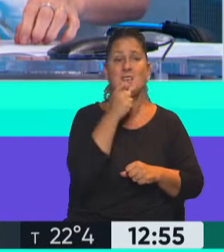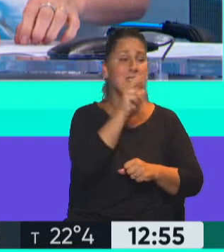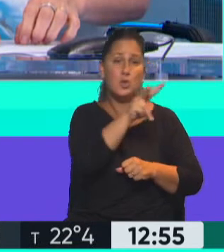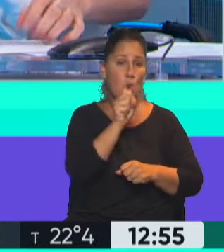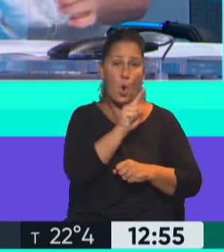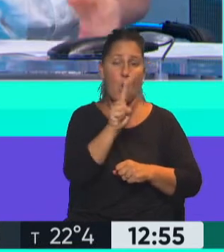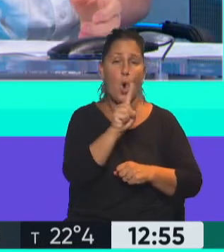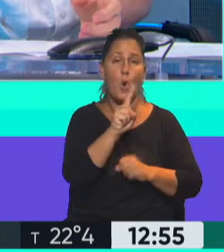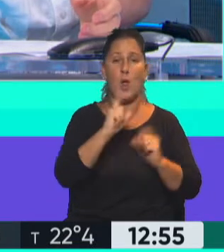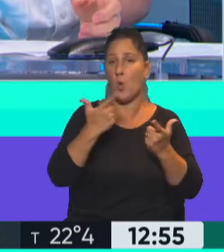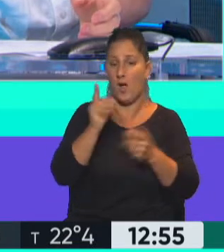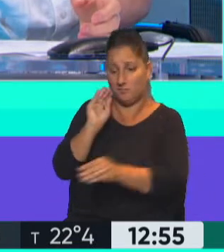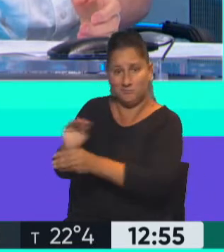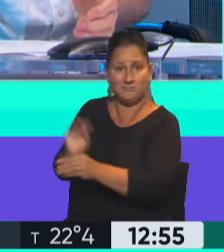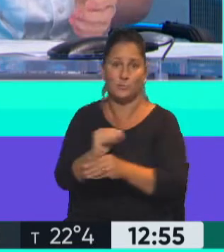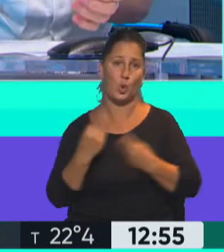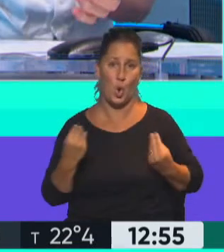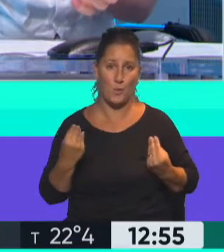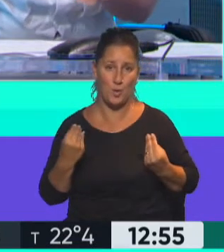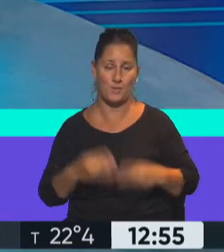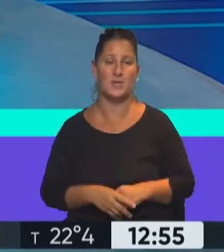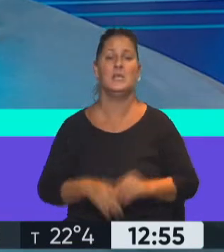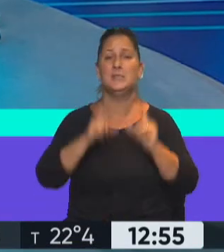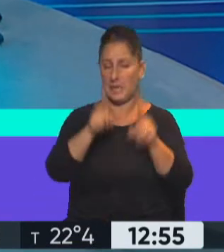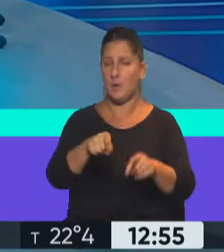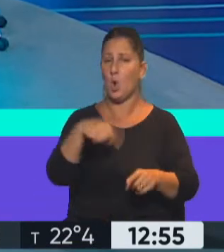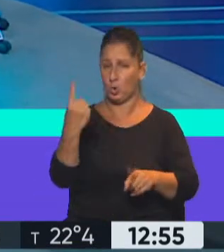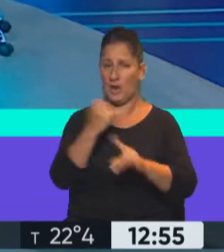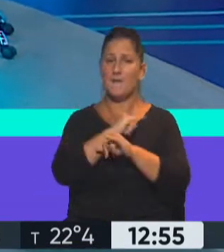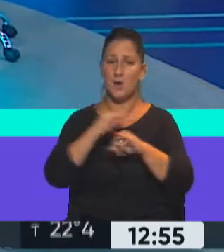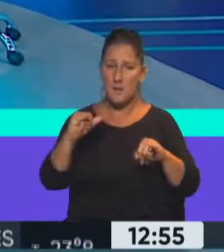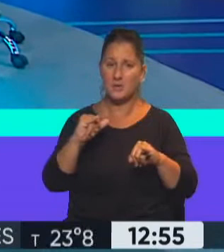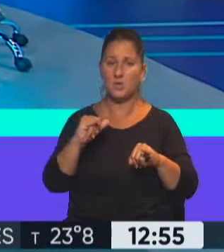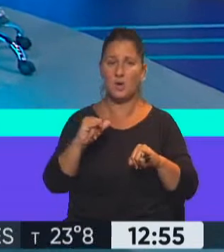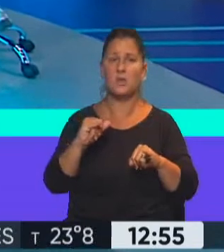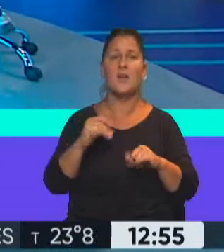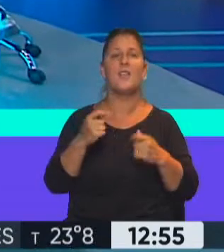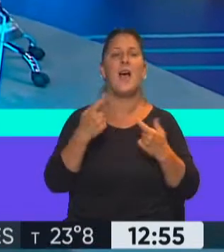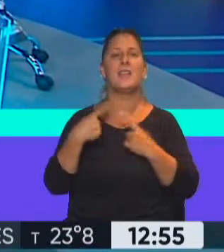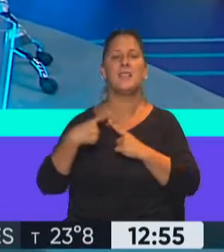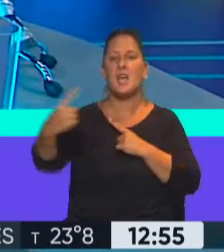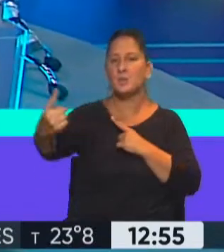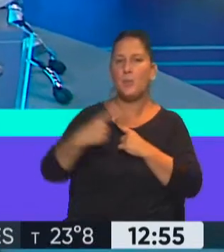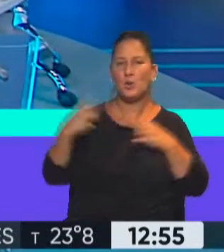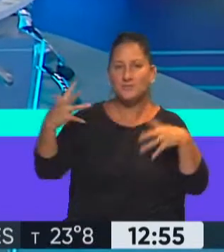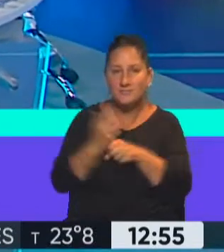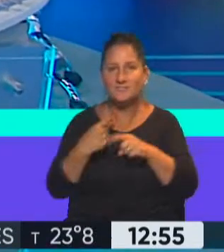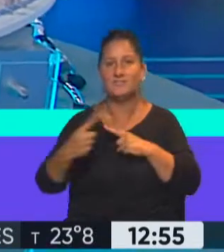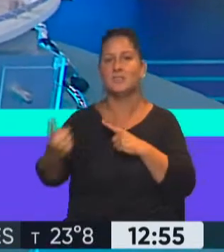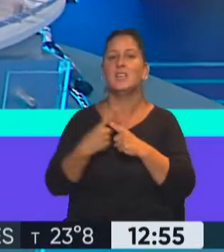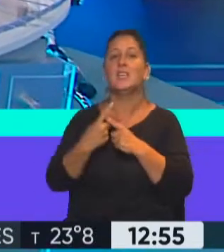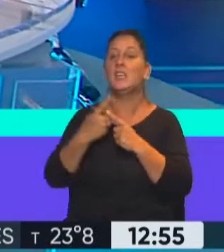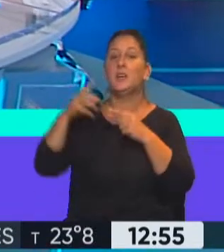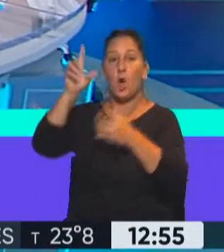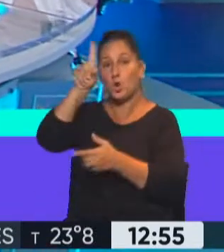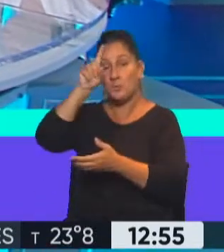día no tienen para darle de comer su hijo y este otro dato leila es interesante también resaltar lo facilitar el transporte y la estadía para el tratamiento lo que vos